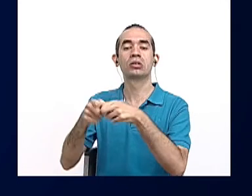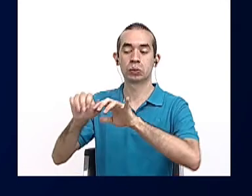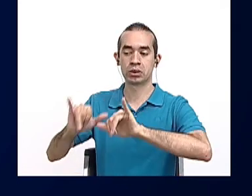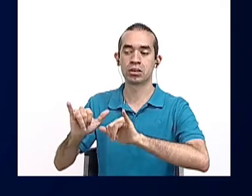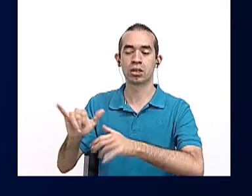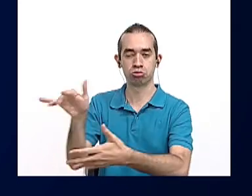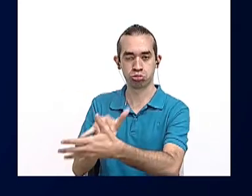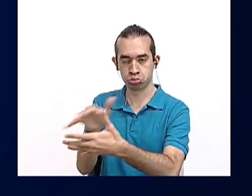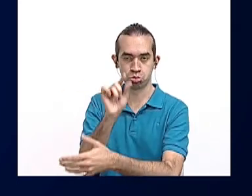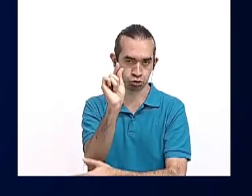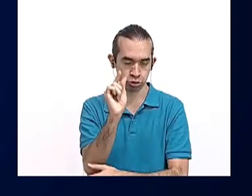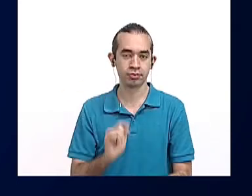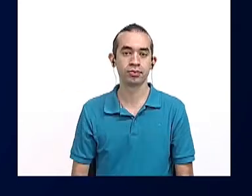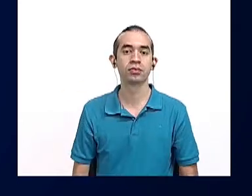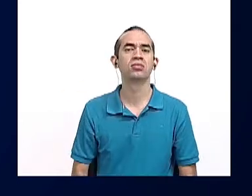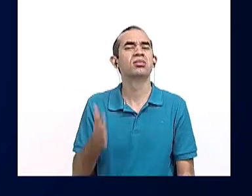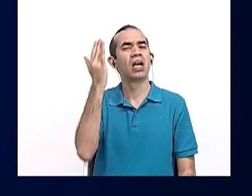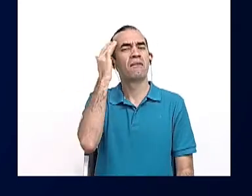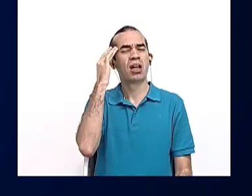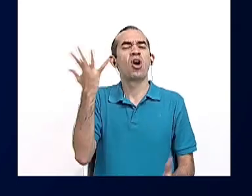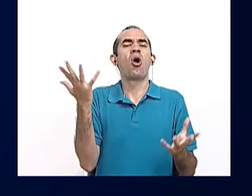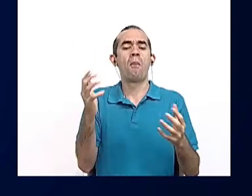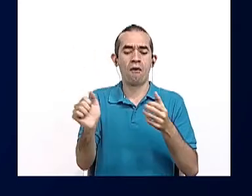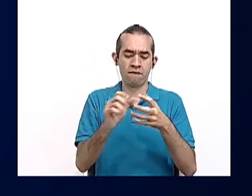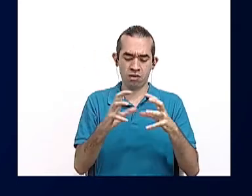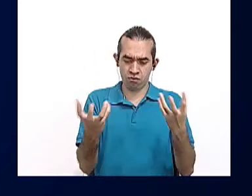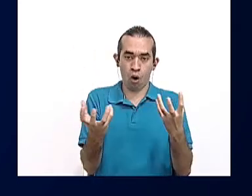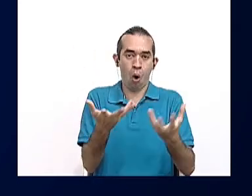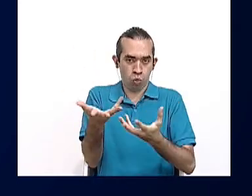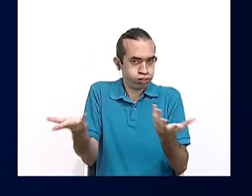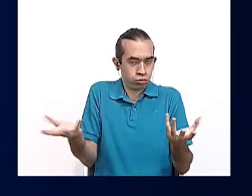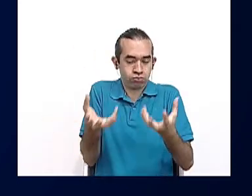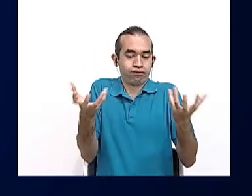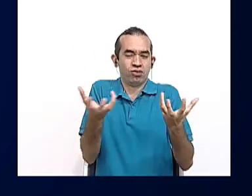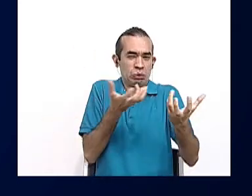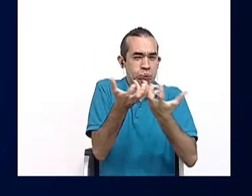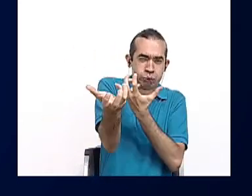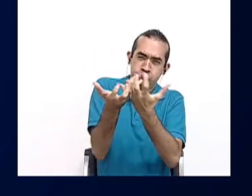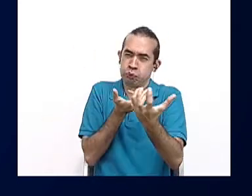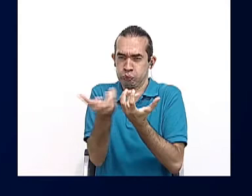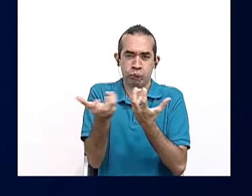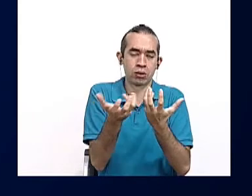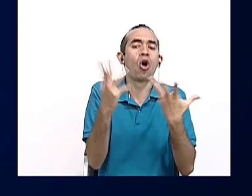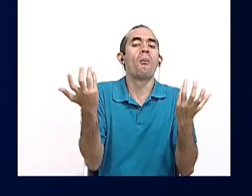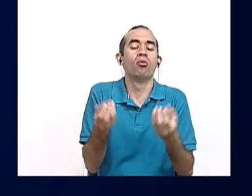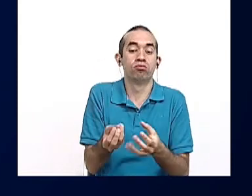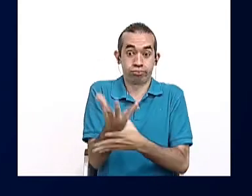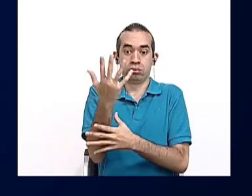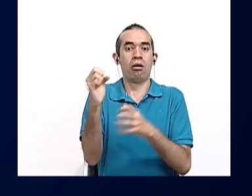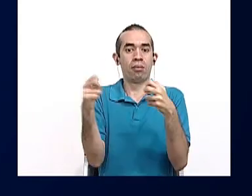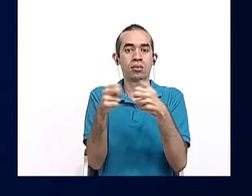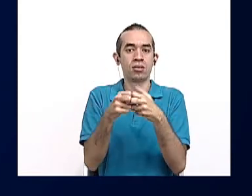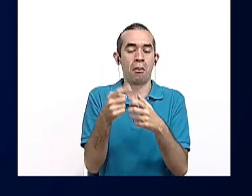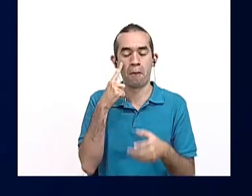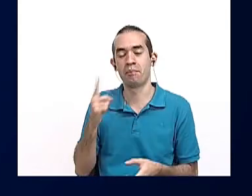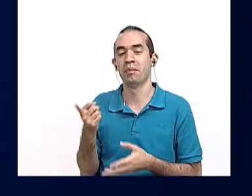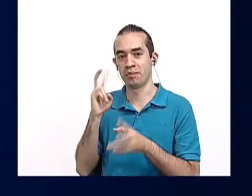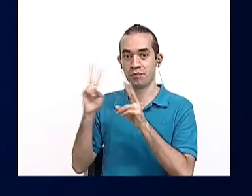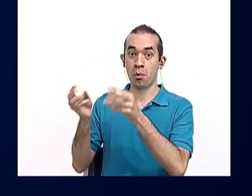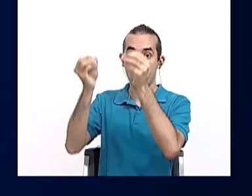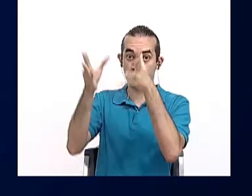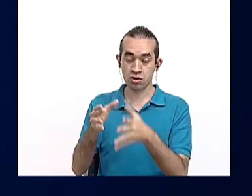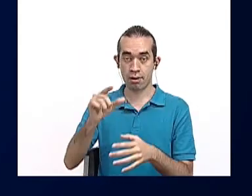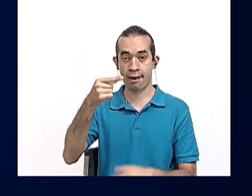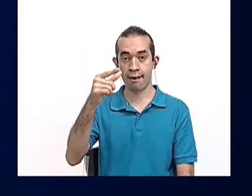cómo se cargan los objetos, por ejemplo, por fricción, la profesora Gabriela Campos, de la sección de Física de la Universidad de Costa